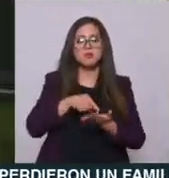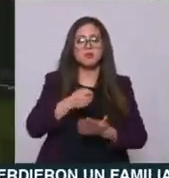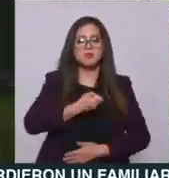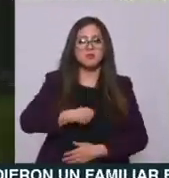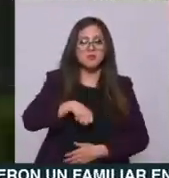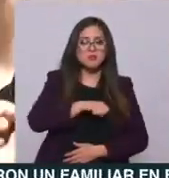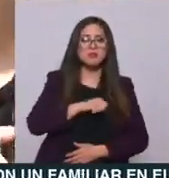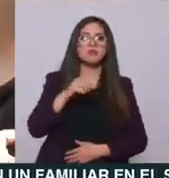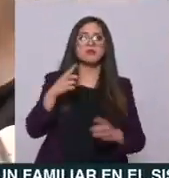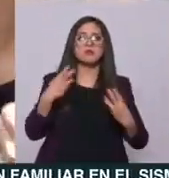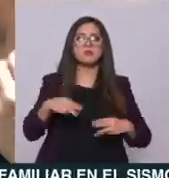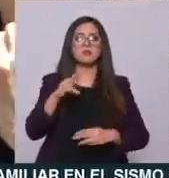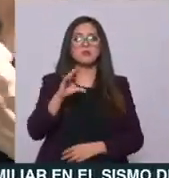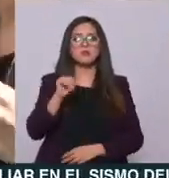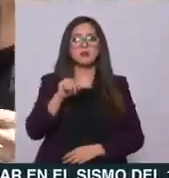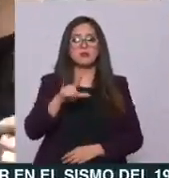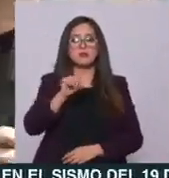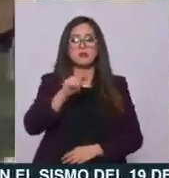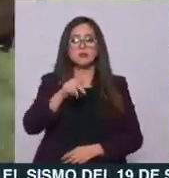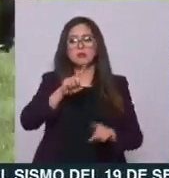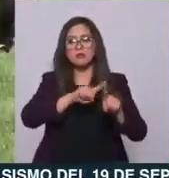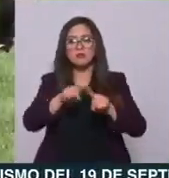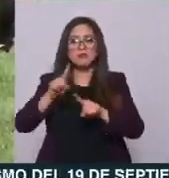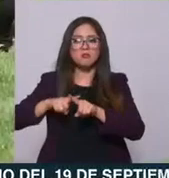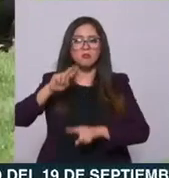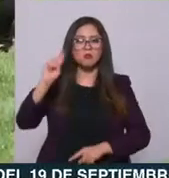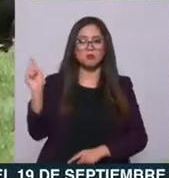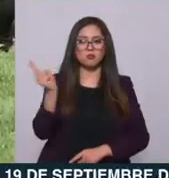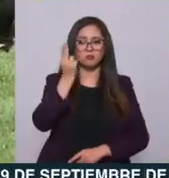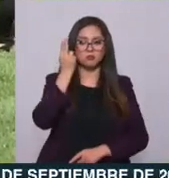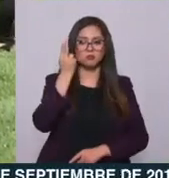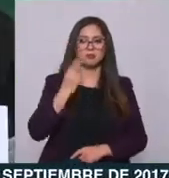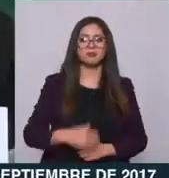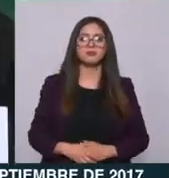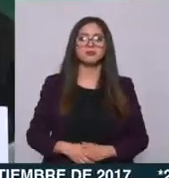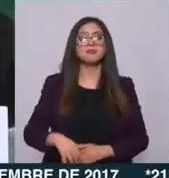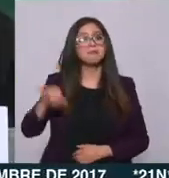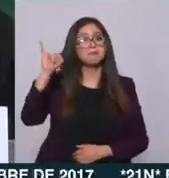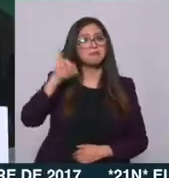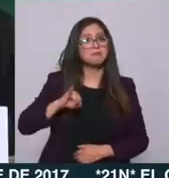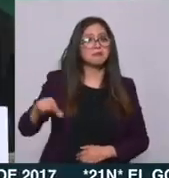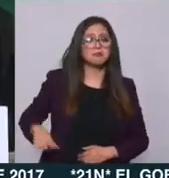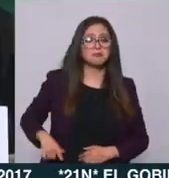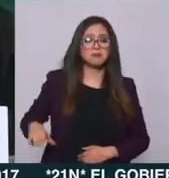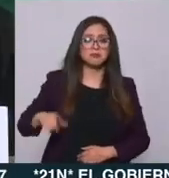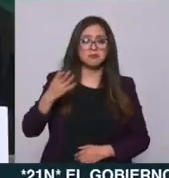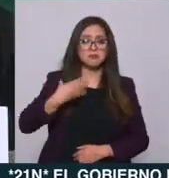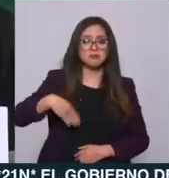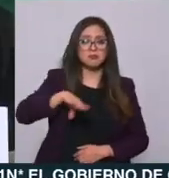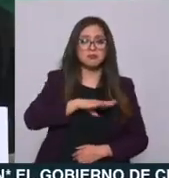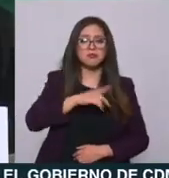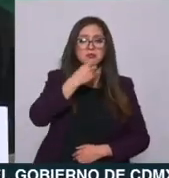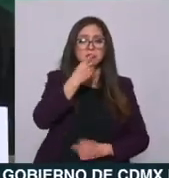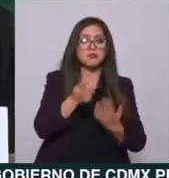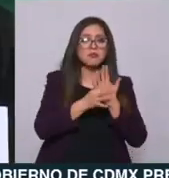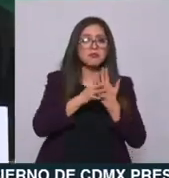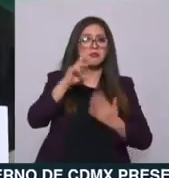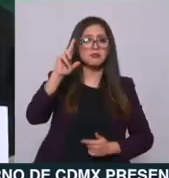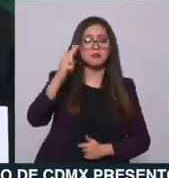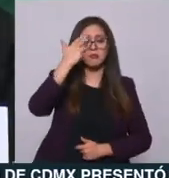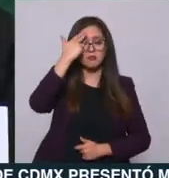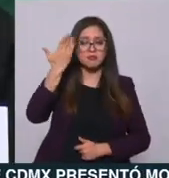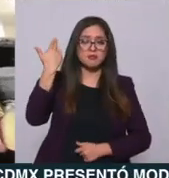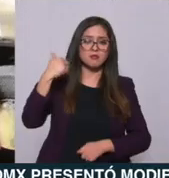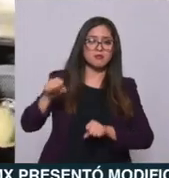central de abasto, la red de universidades, entre otros inmuebles. La jefa de gobierno, Claudia Sheinbaum, recordó que en conmemoración a los sismos